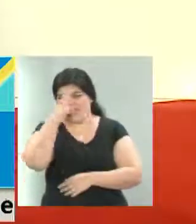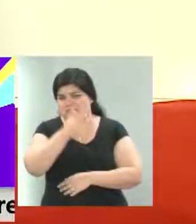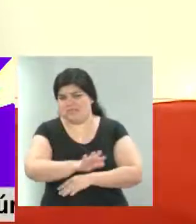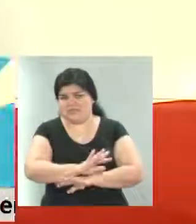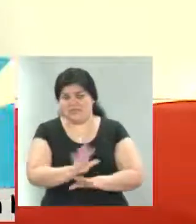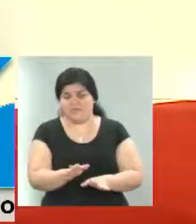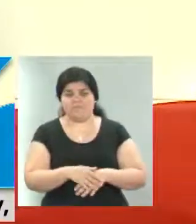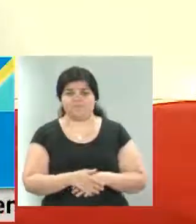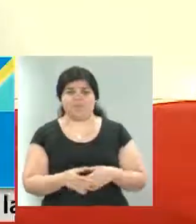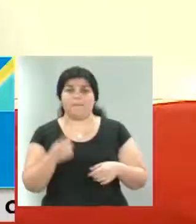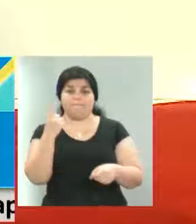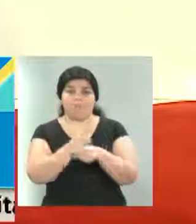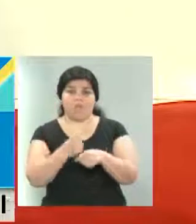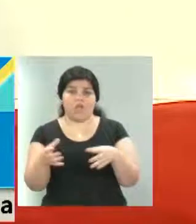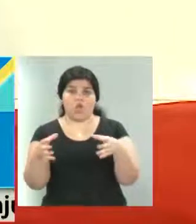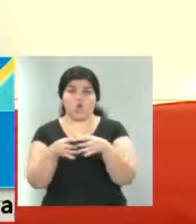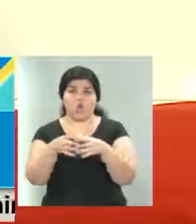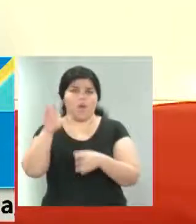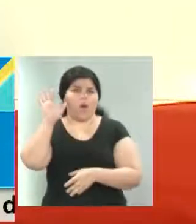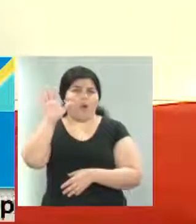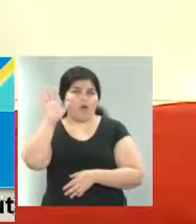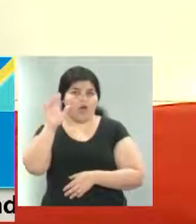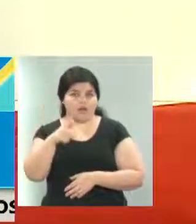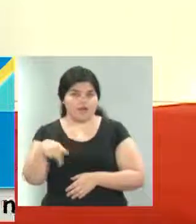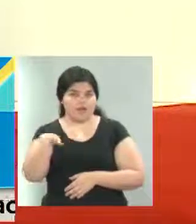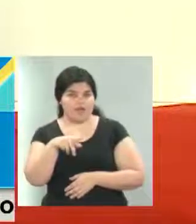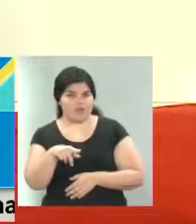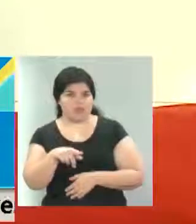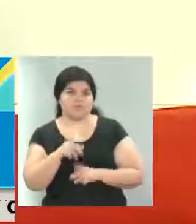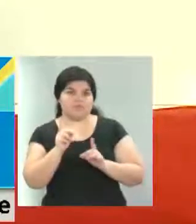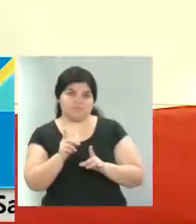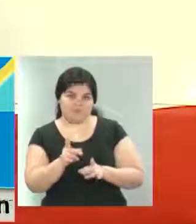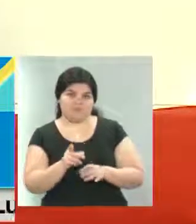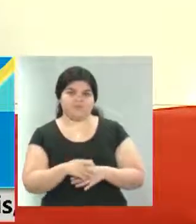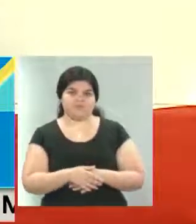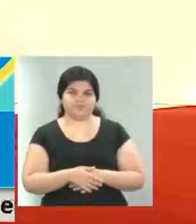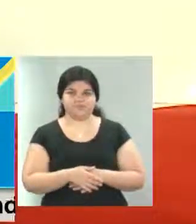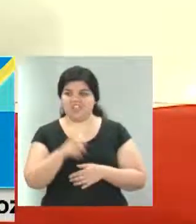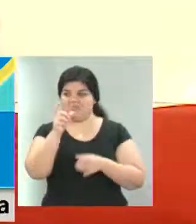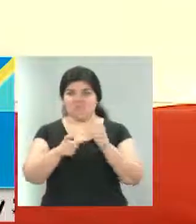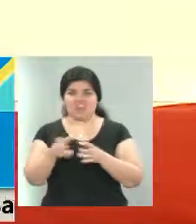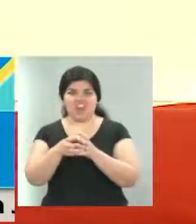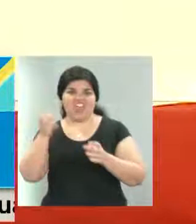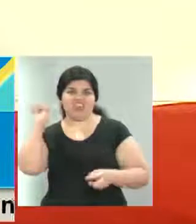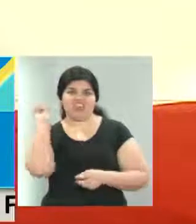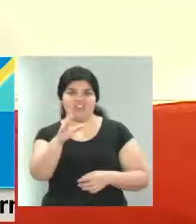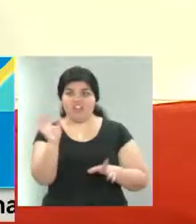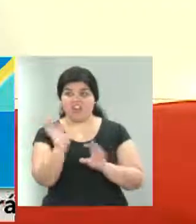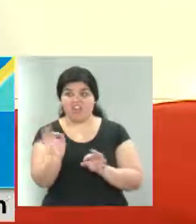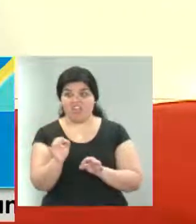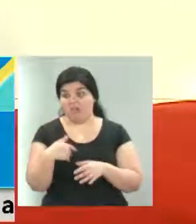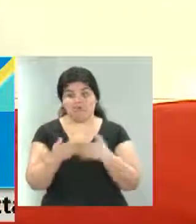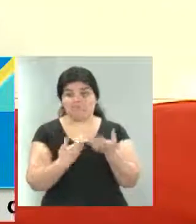los Barra Bravas, que son los que empiezan, porque si no hubiera gente que tiraba cosas, esto no pasaba, digamos.